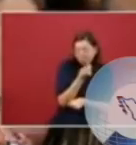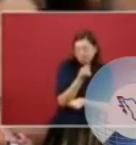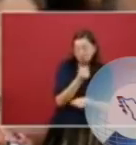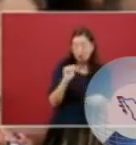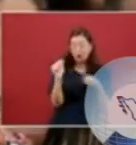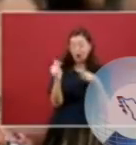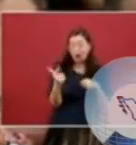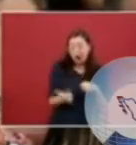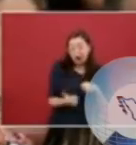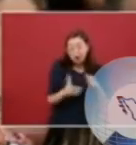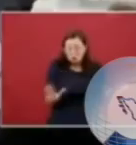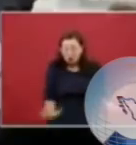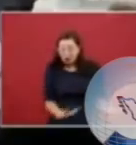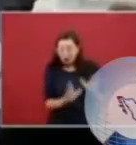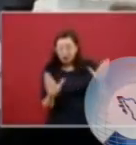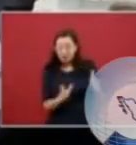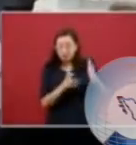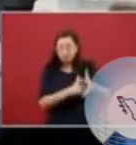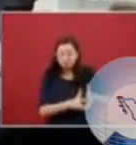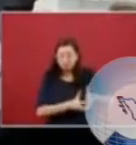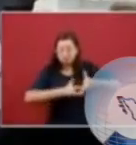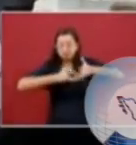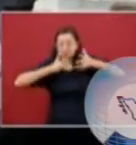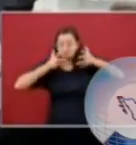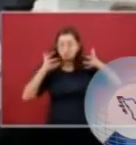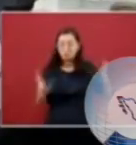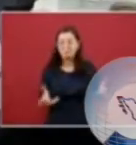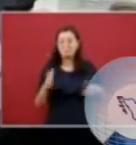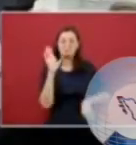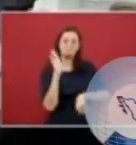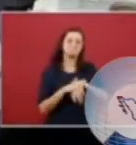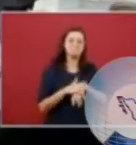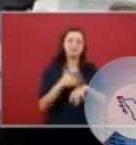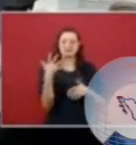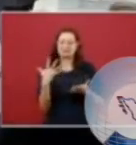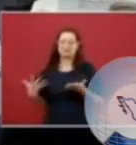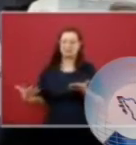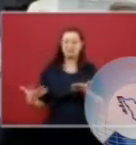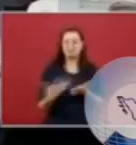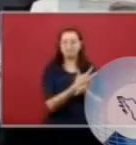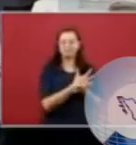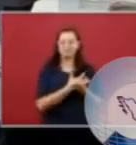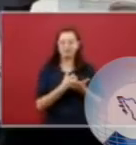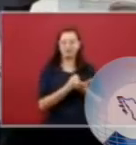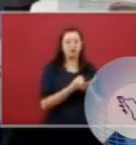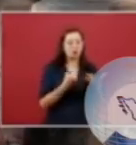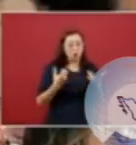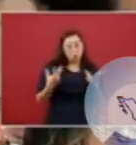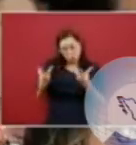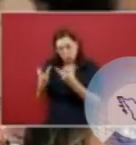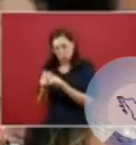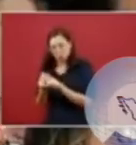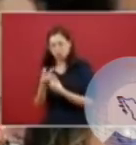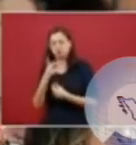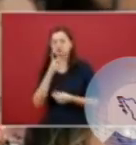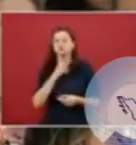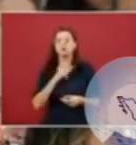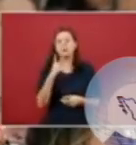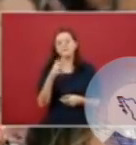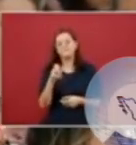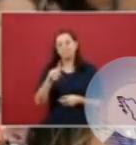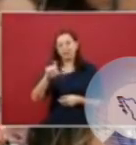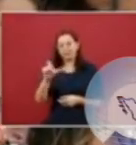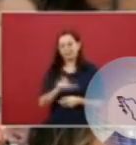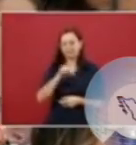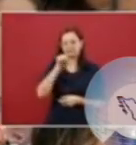pudiera crecer y dar esos huevos de oro que se dice, junto con la otra gallina, que es Pemex, a la cual usted